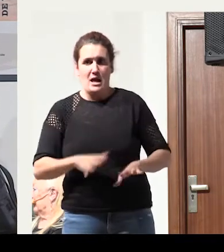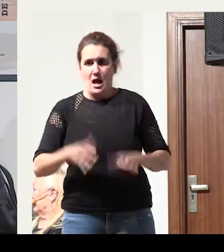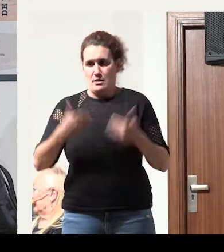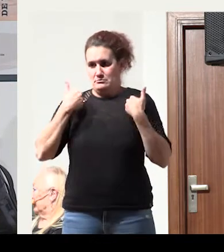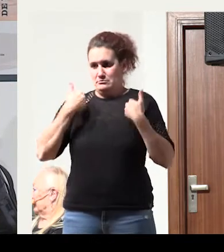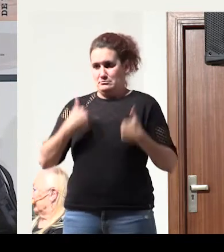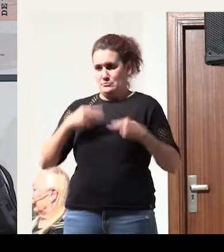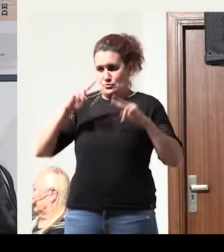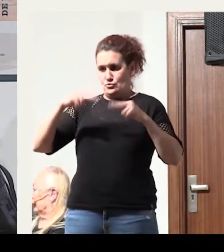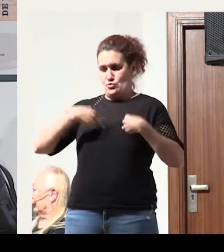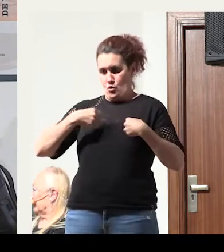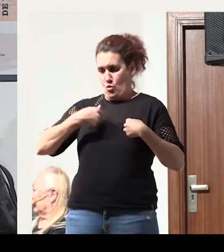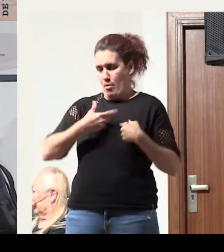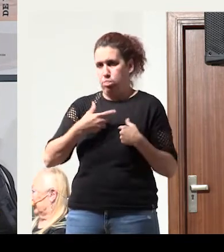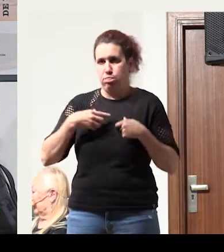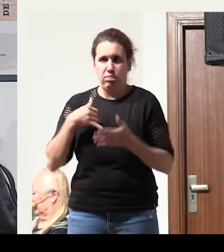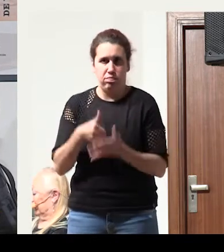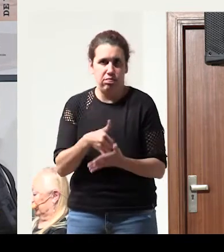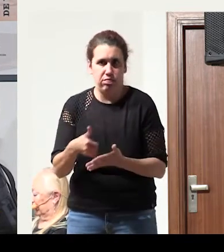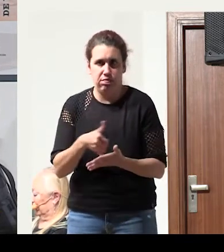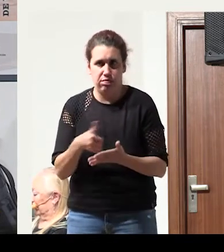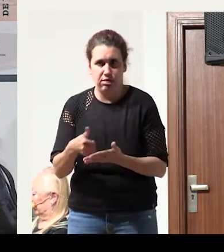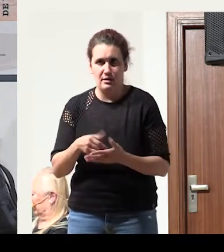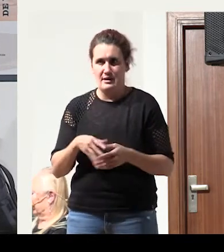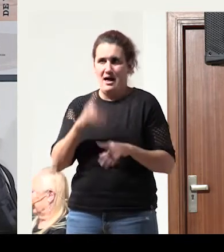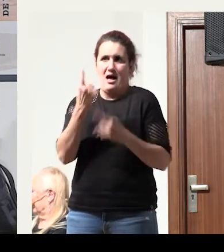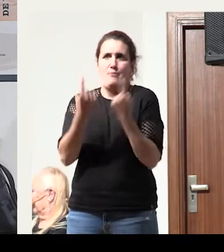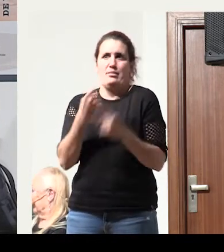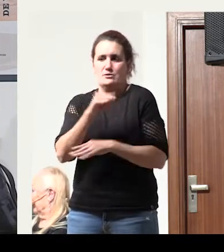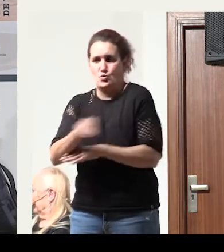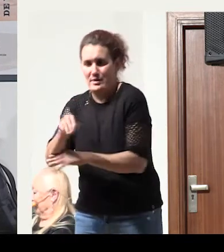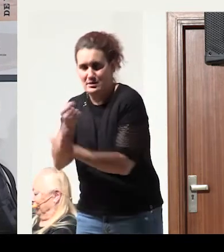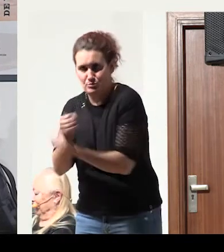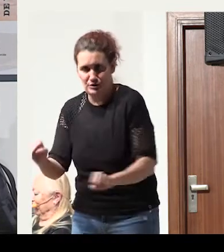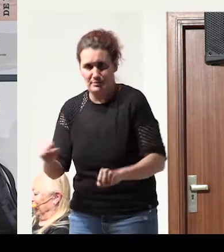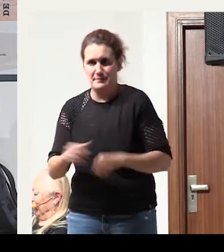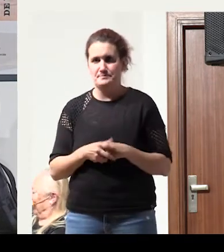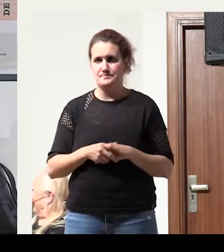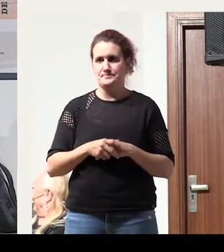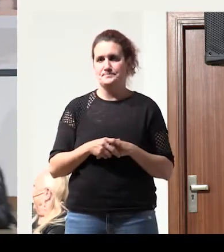es. ¿Cierto es que te lleves tú? Sí, sí, claro.